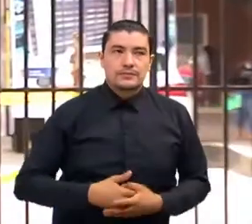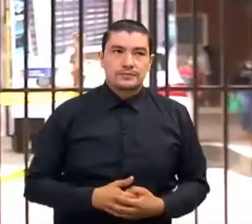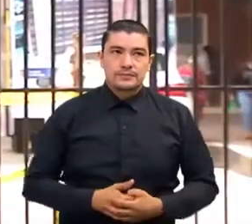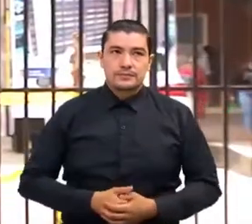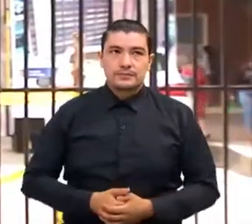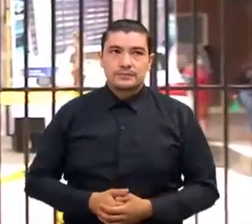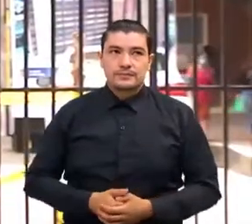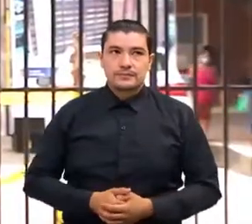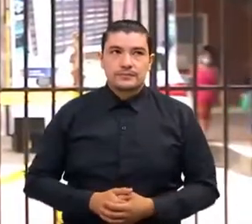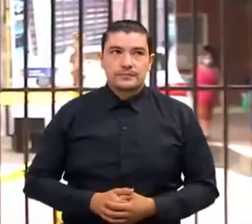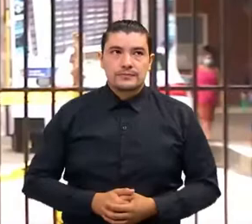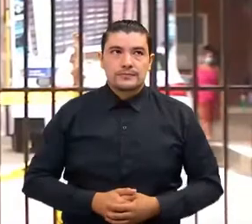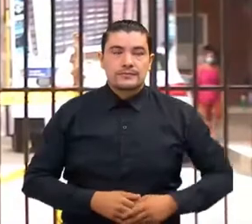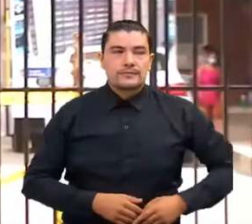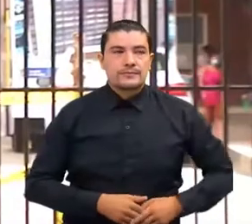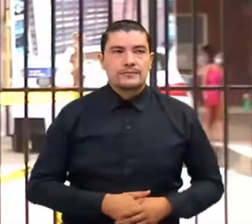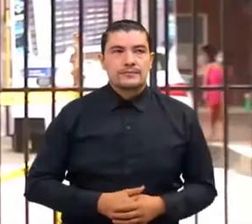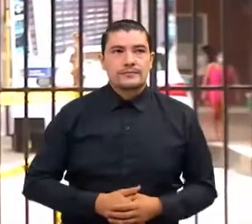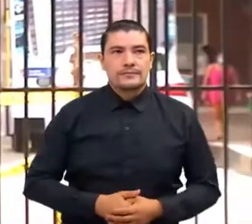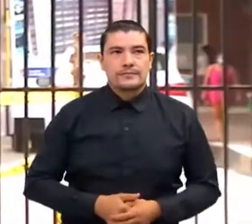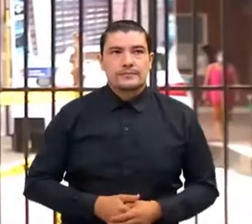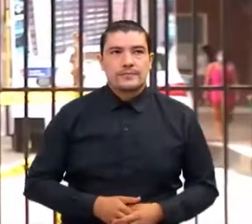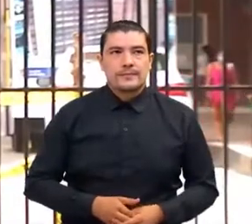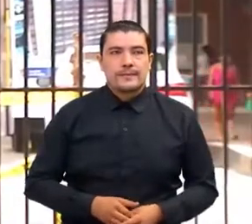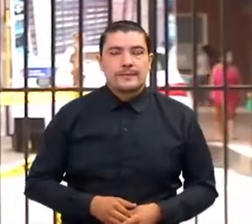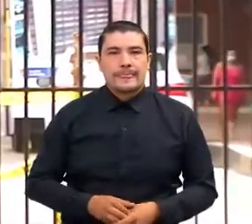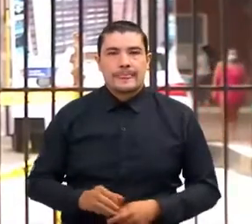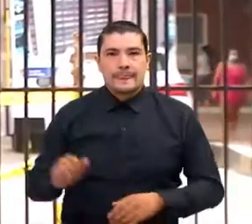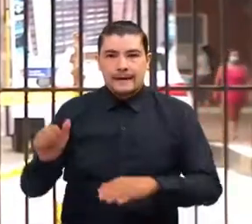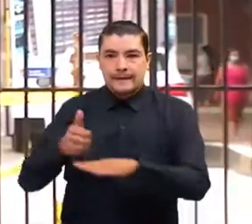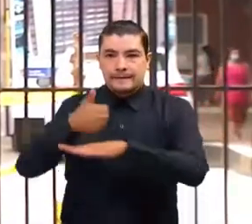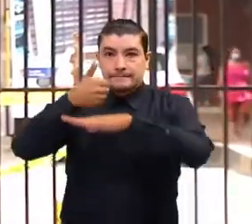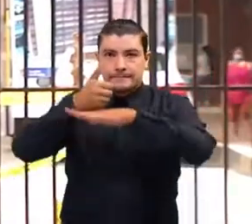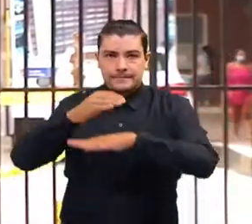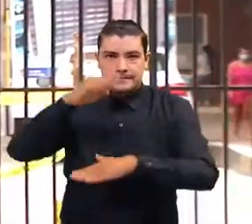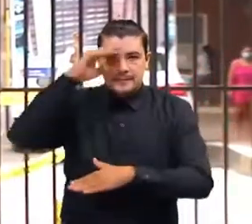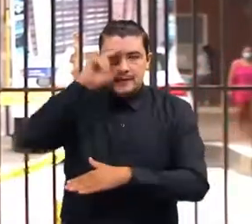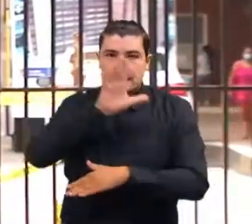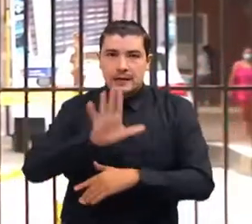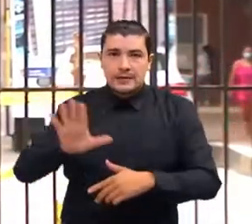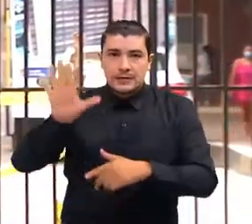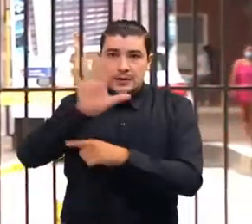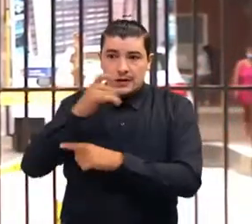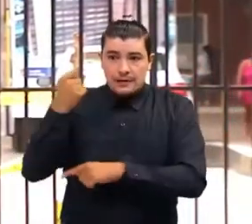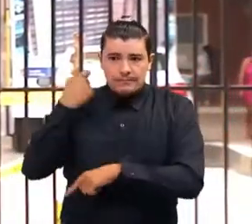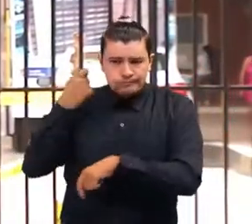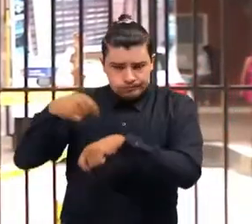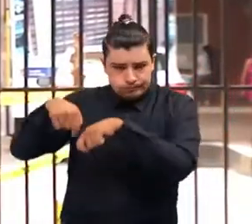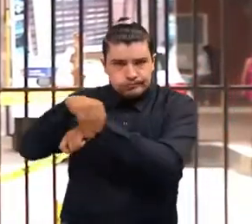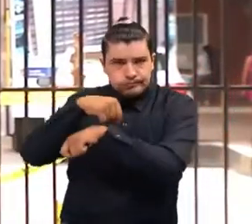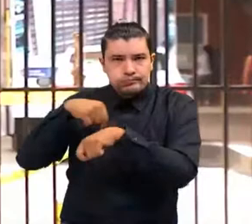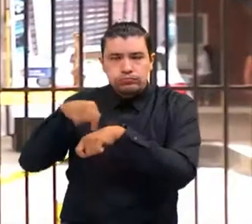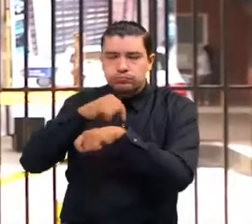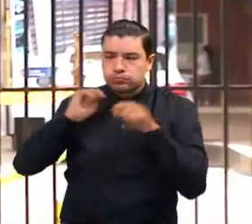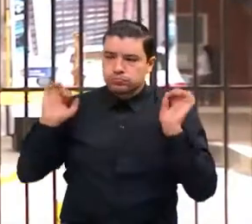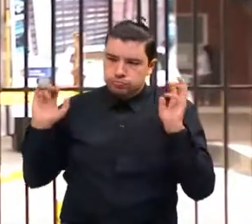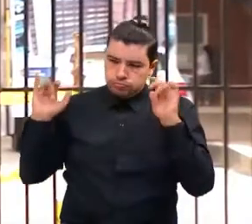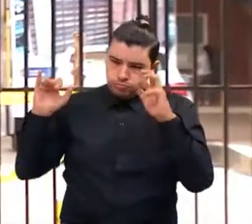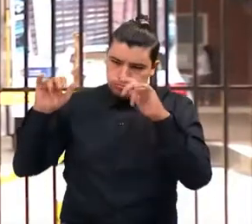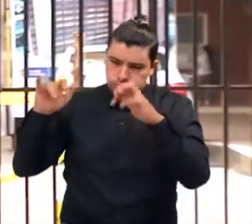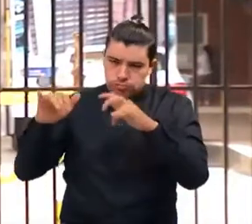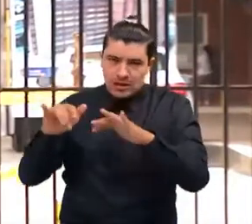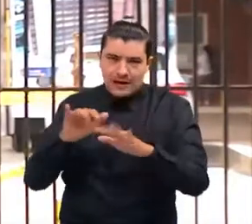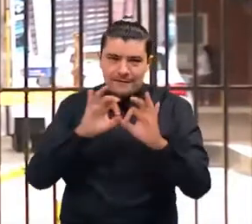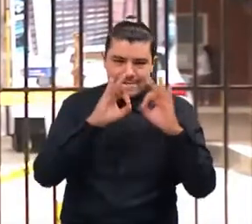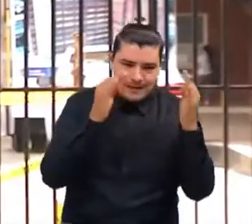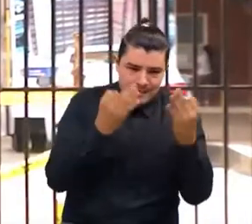Pues mire, en las últimas horas, precisamente en el comando de la Policía de Norte de Santander, se reunieron los familiares y también allegados